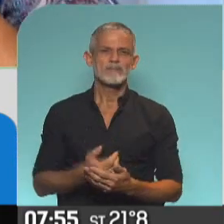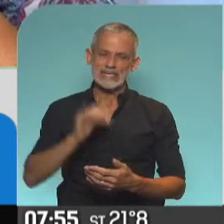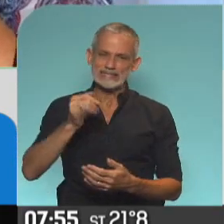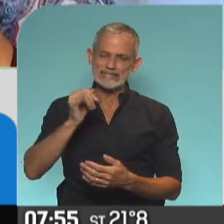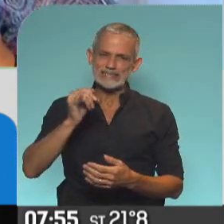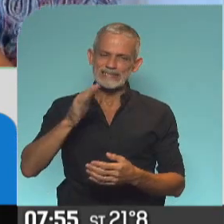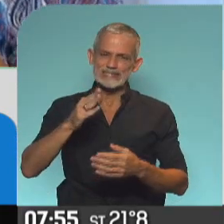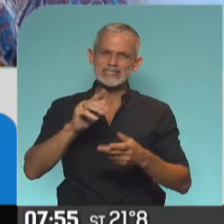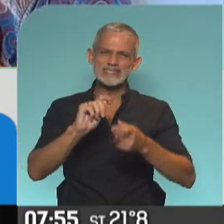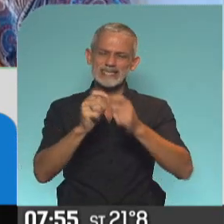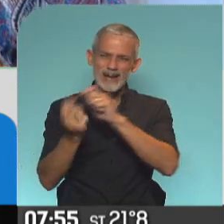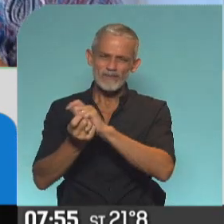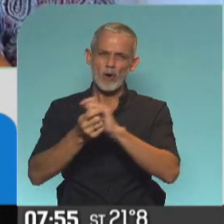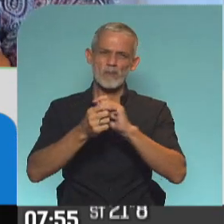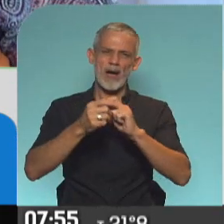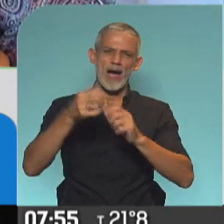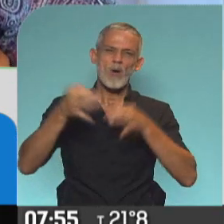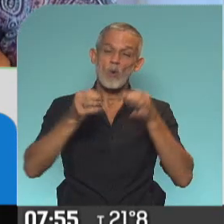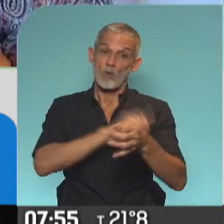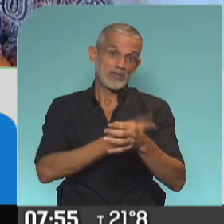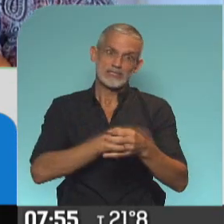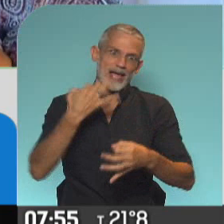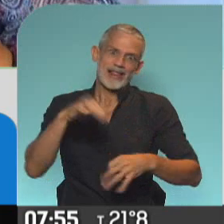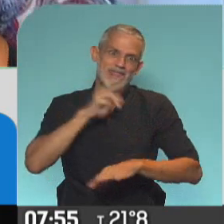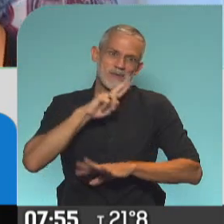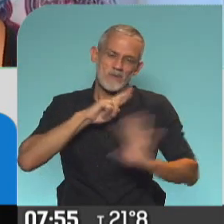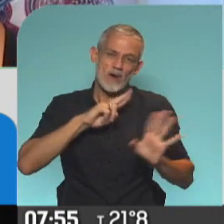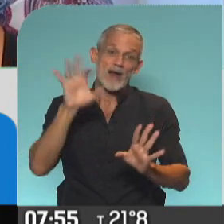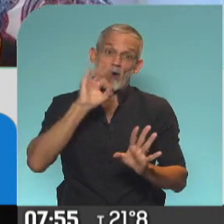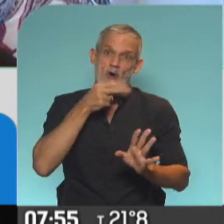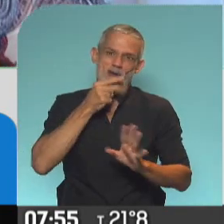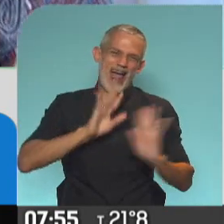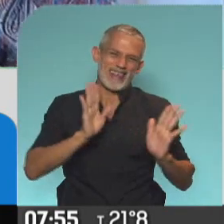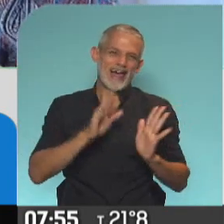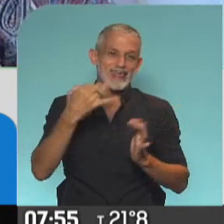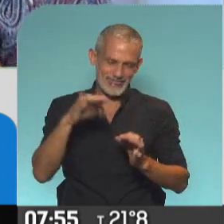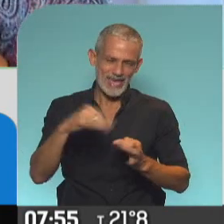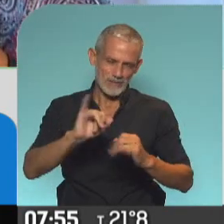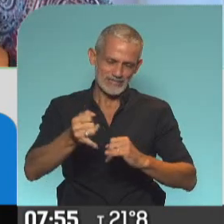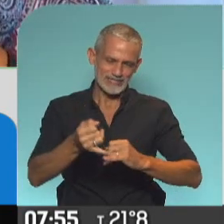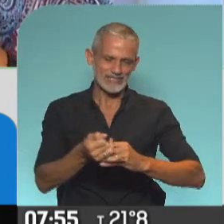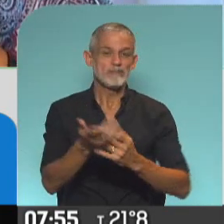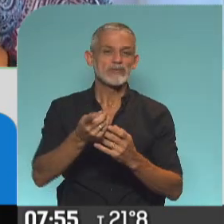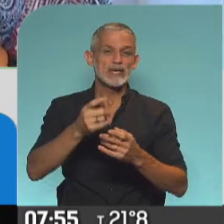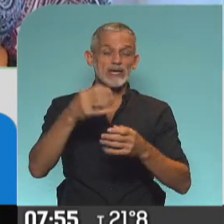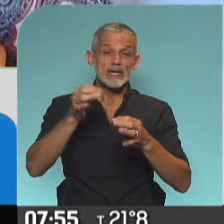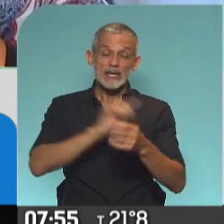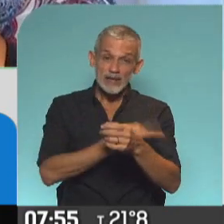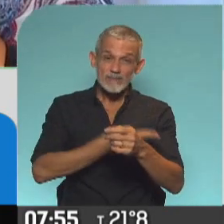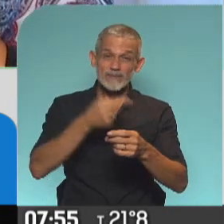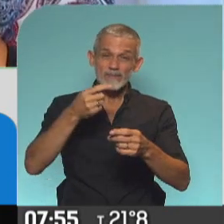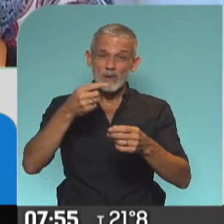Sí, la reforma judicial debe ser feminista o no será nada. Pero no, necesitamos además de la reforma